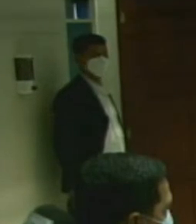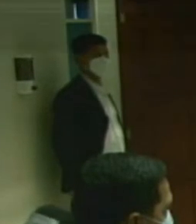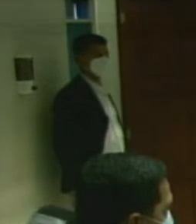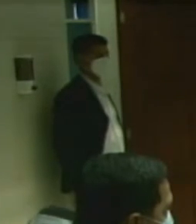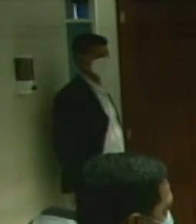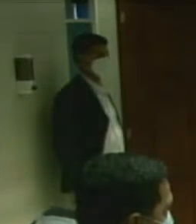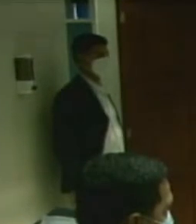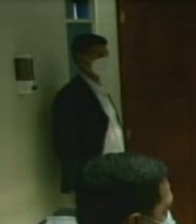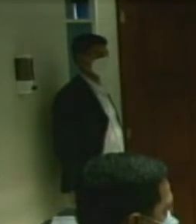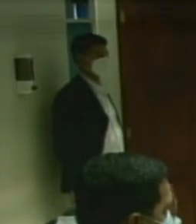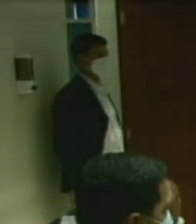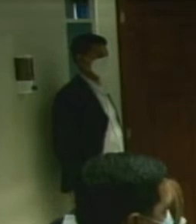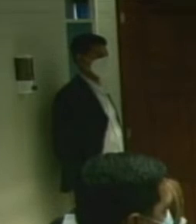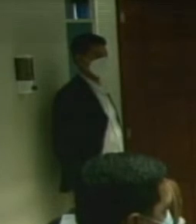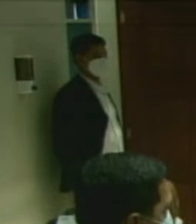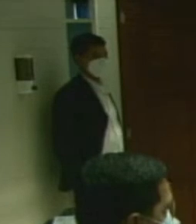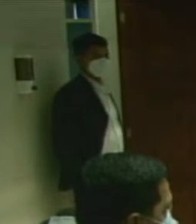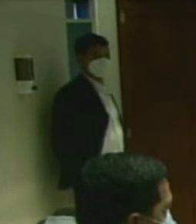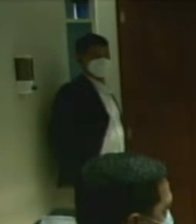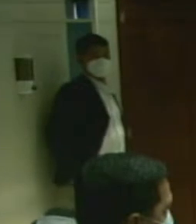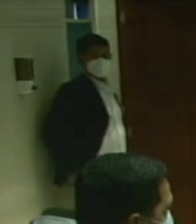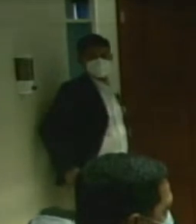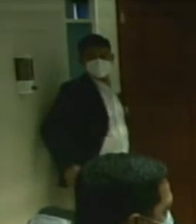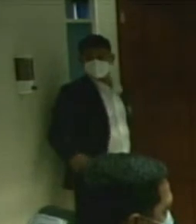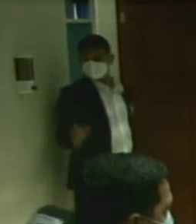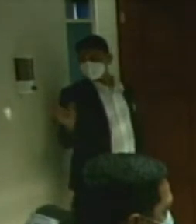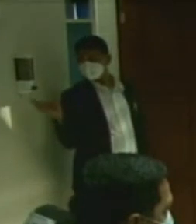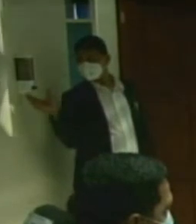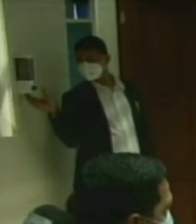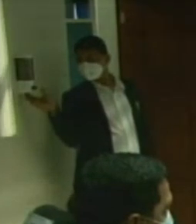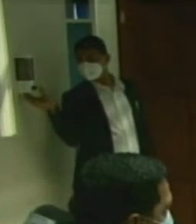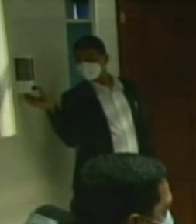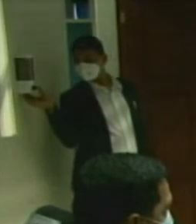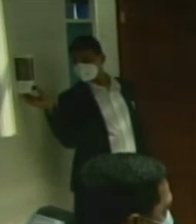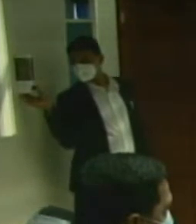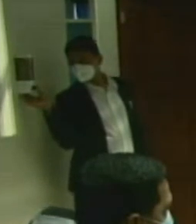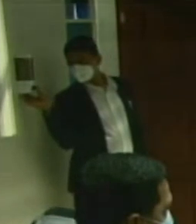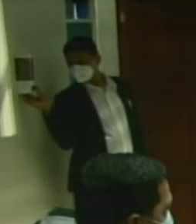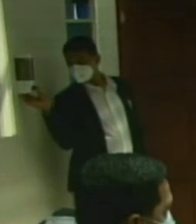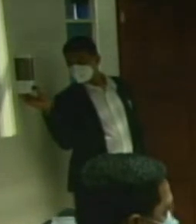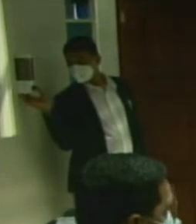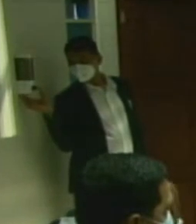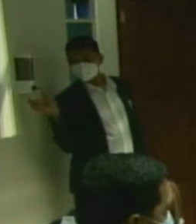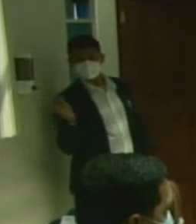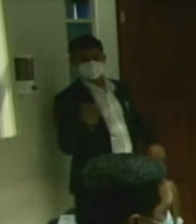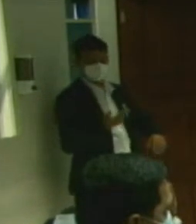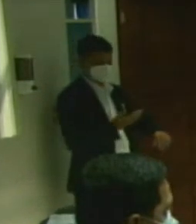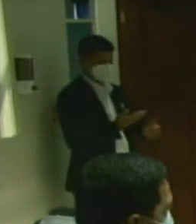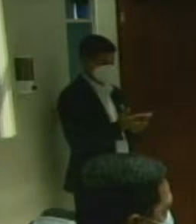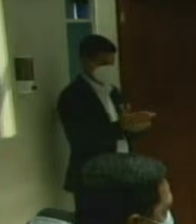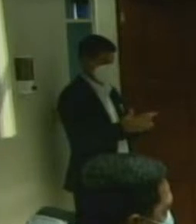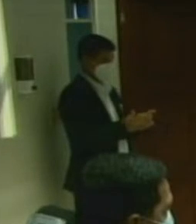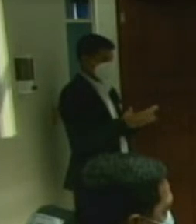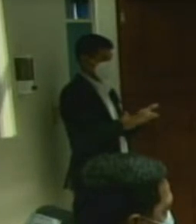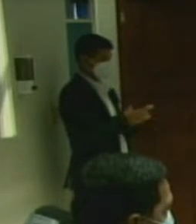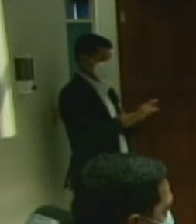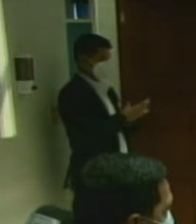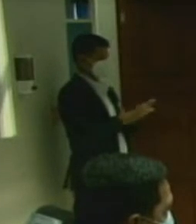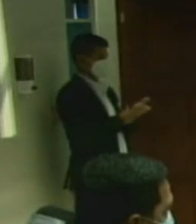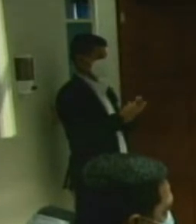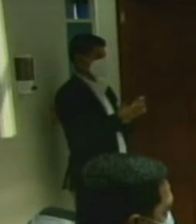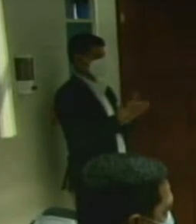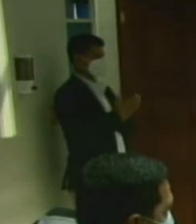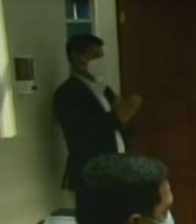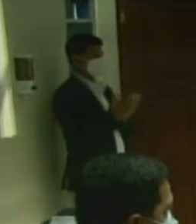haya avanzado hasta el artículo 30. En razón de lo que comentaba la diputada Odilia, consideramos